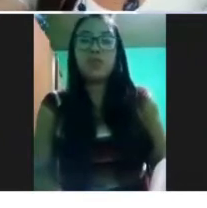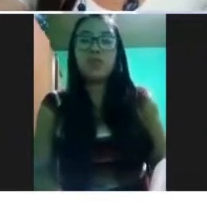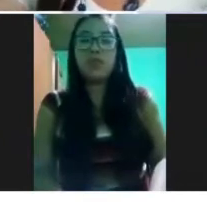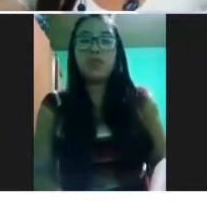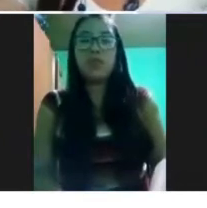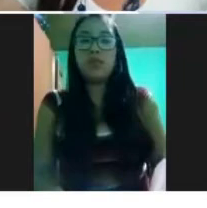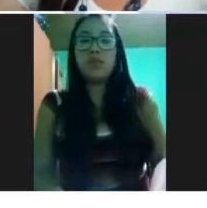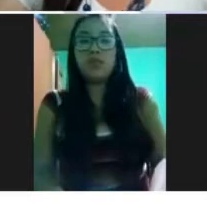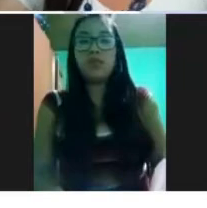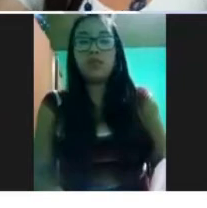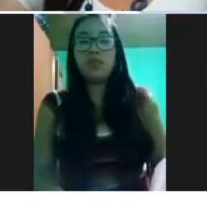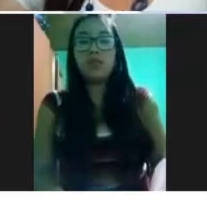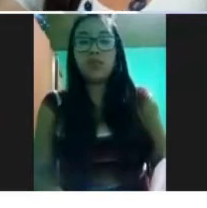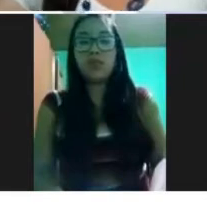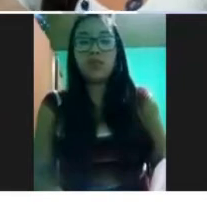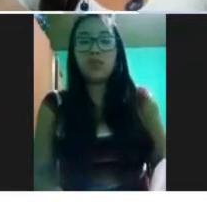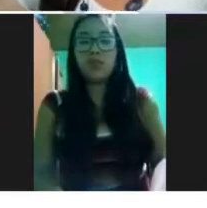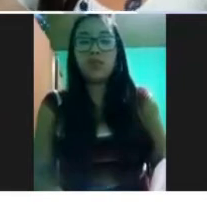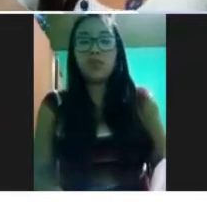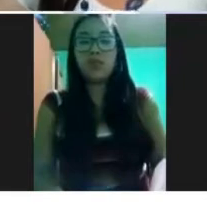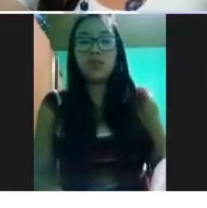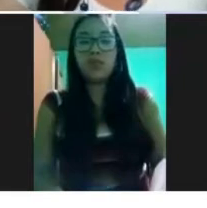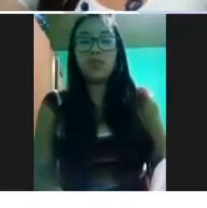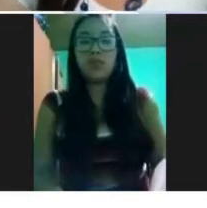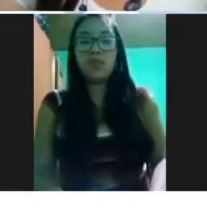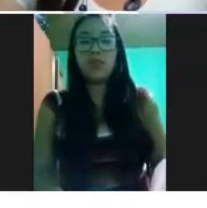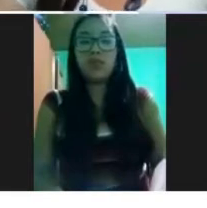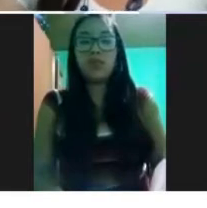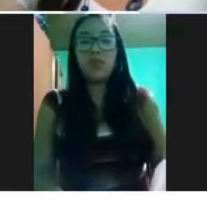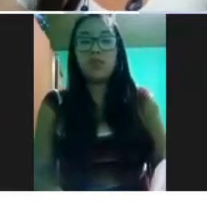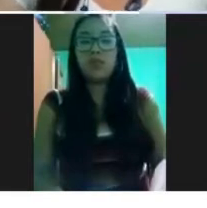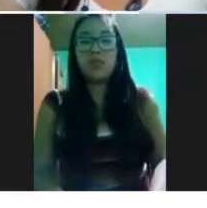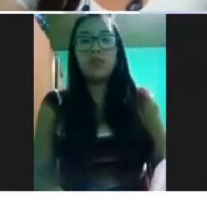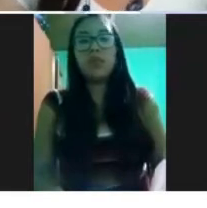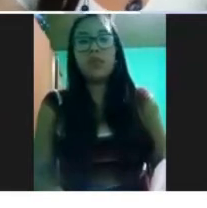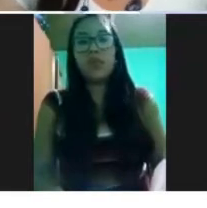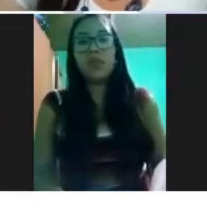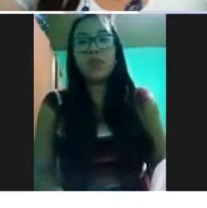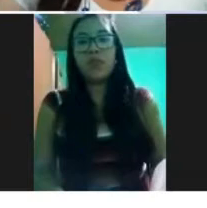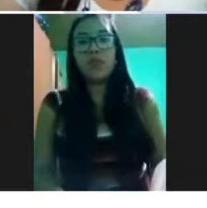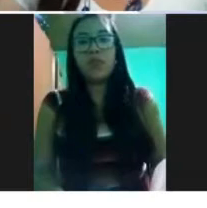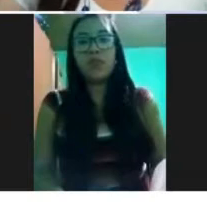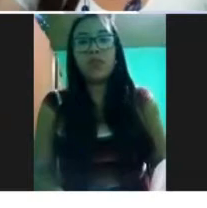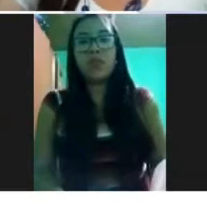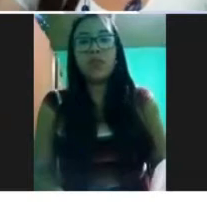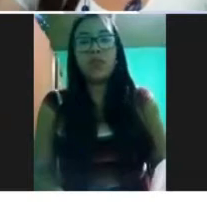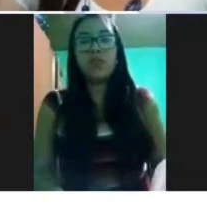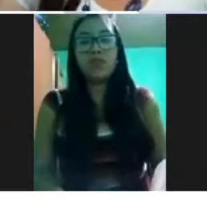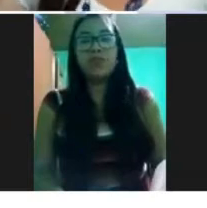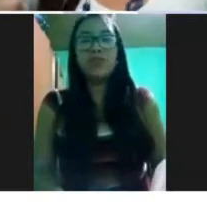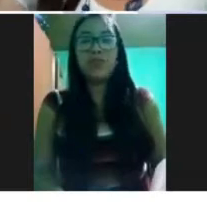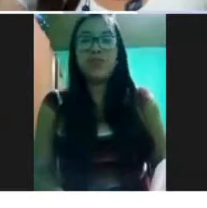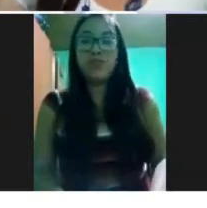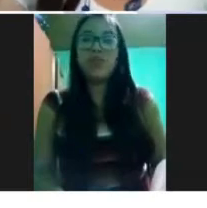por ejemplo una tomografía, un ultrasonido, que en muchas ocasiones las familias de los pacientes no lo pueden pagar, ¿verdad?